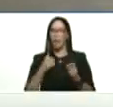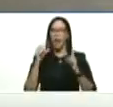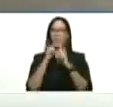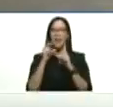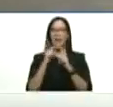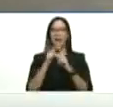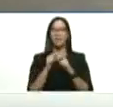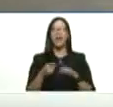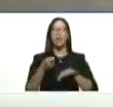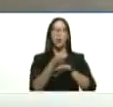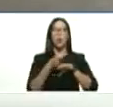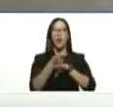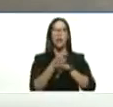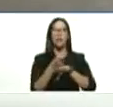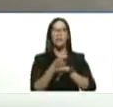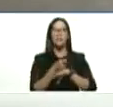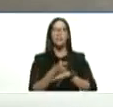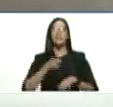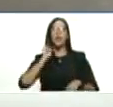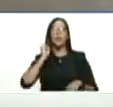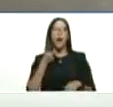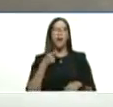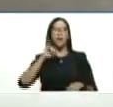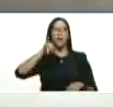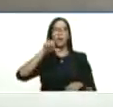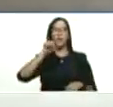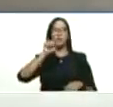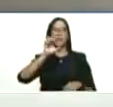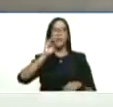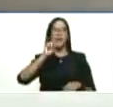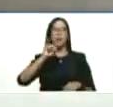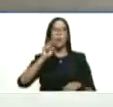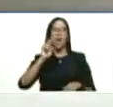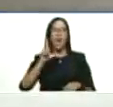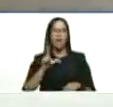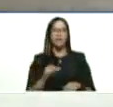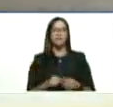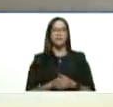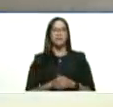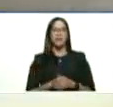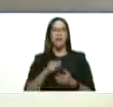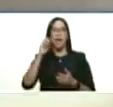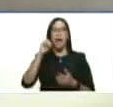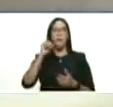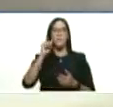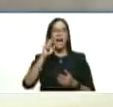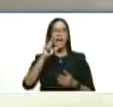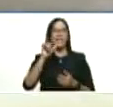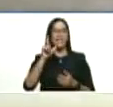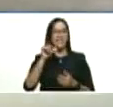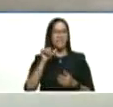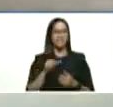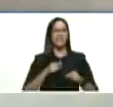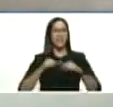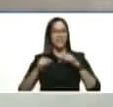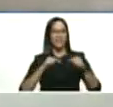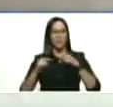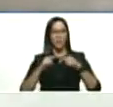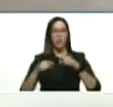pase al gobernador del estado Guárico, José Manuel Vázquez, a Marilyn Di Luca, directora del